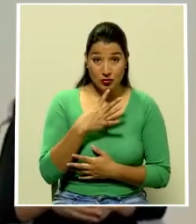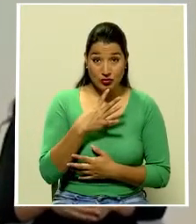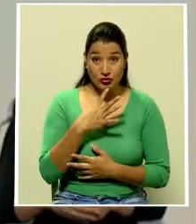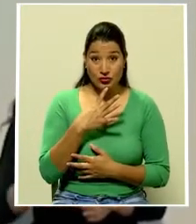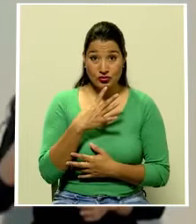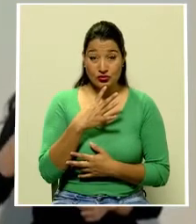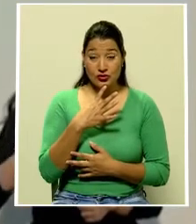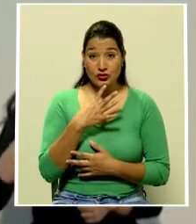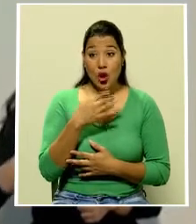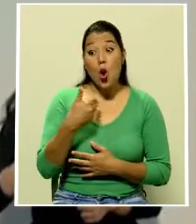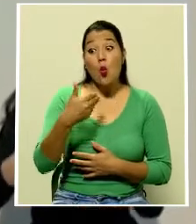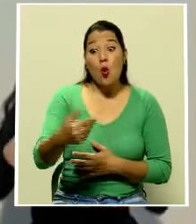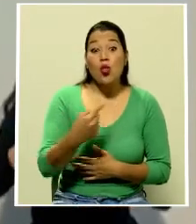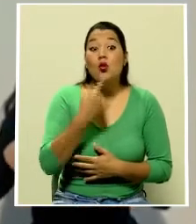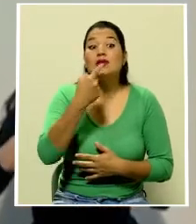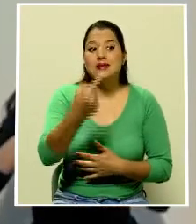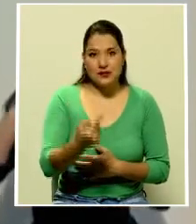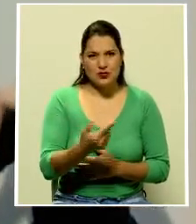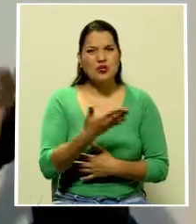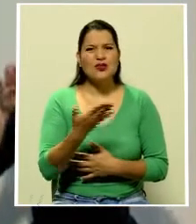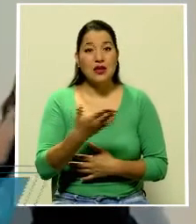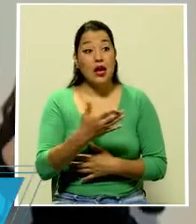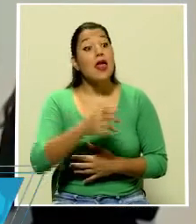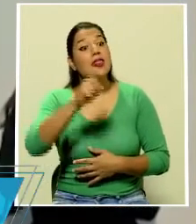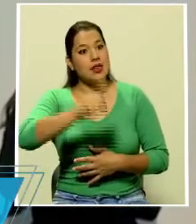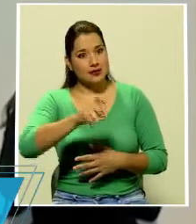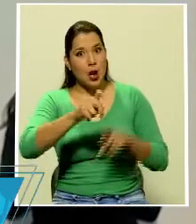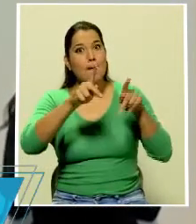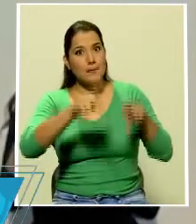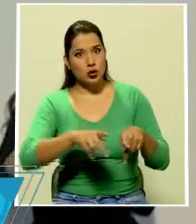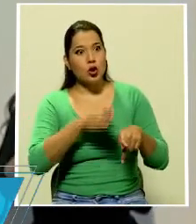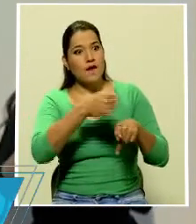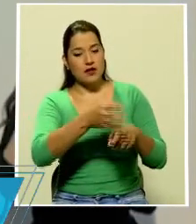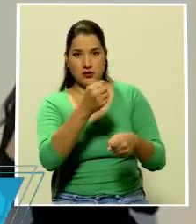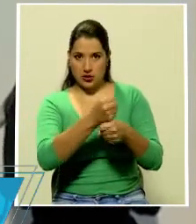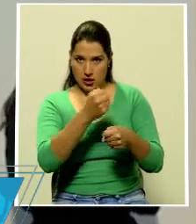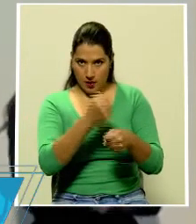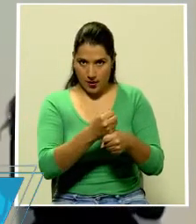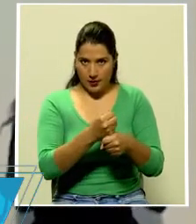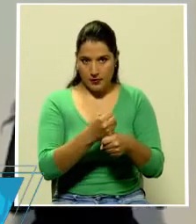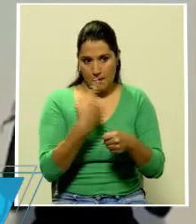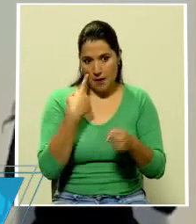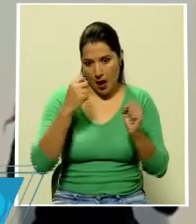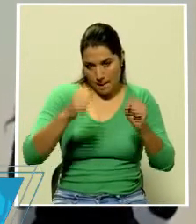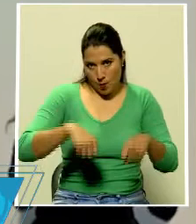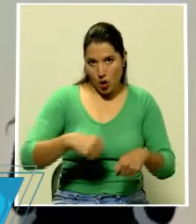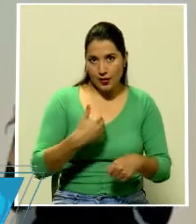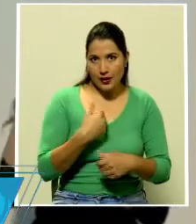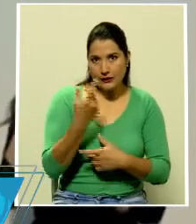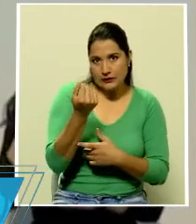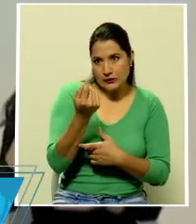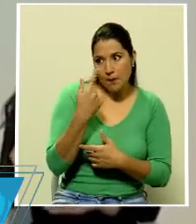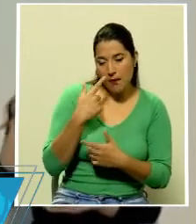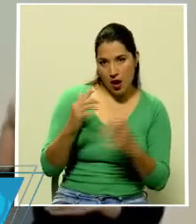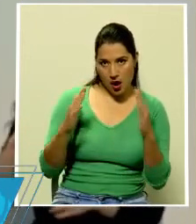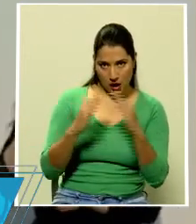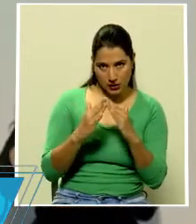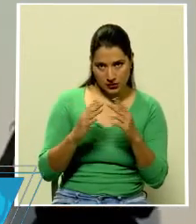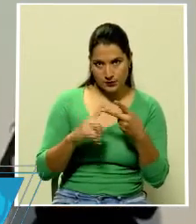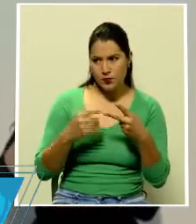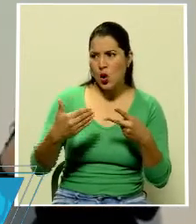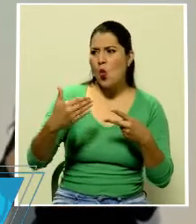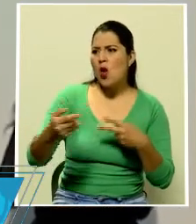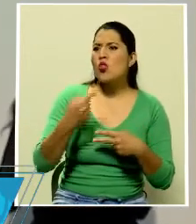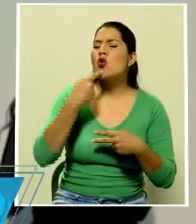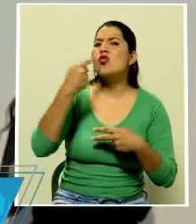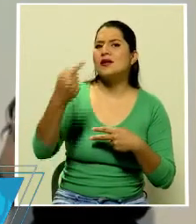que es necesario que la gente trabaje, que es necesario que la gente lleve sustento a sus hogares. Cuando hablábamos de que Costa Rica trabaja y se cuida, no